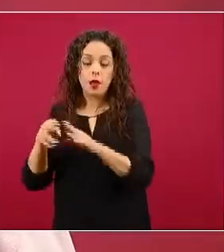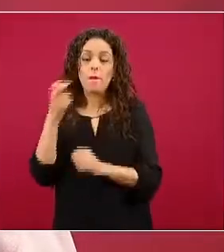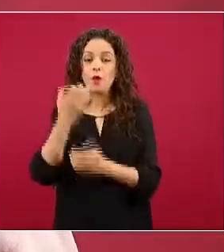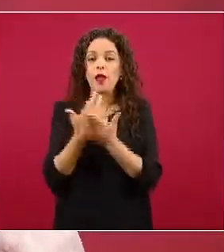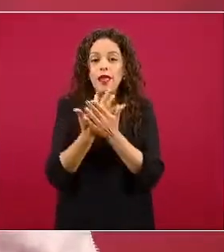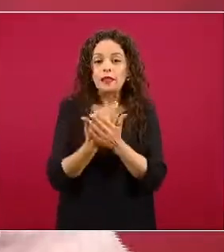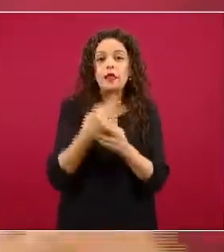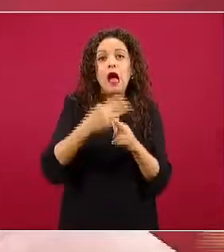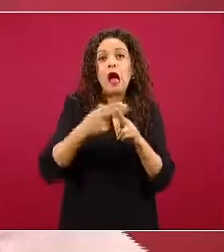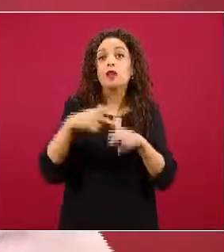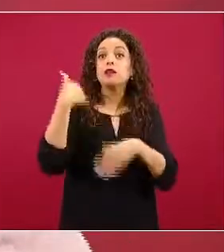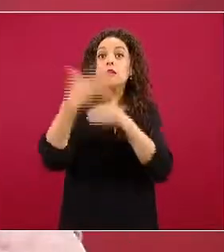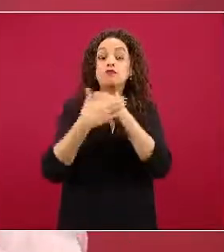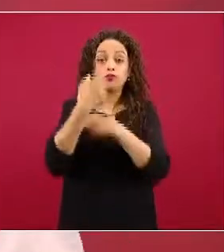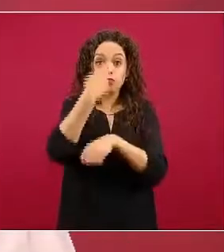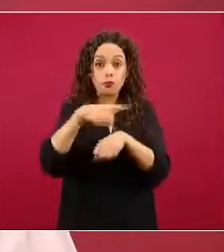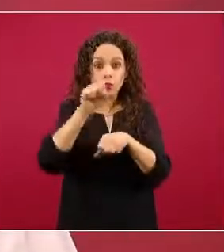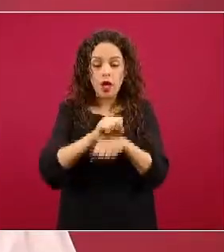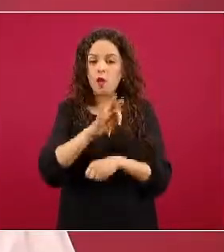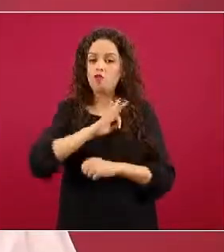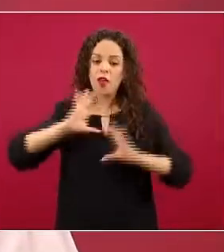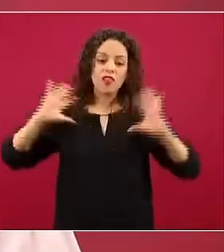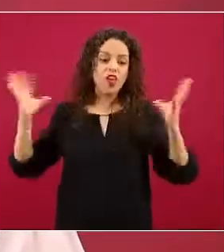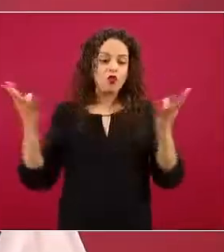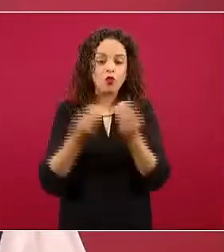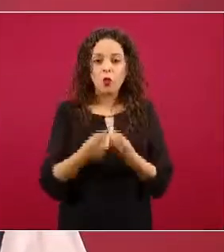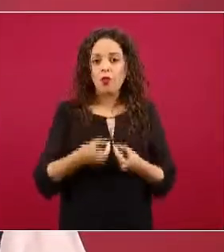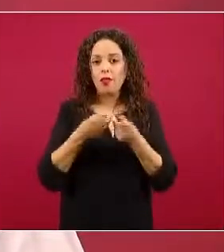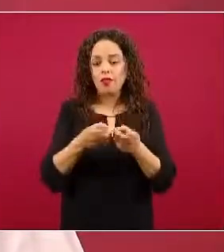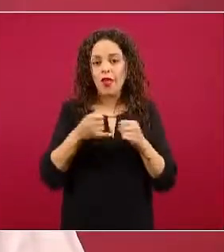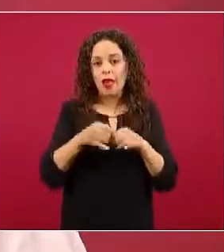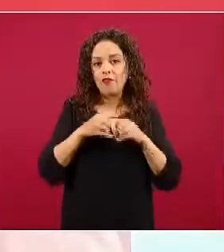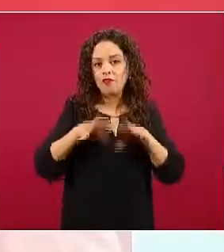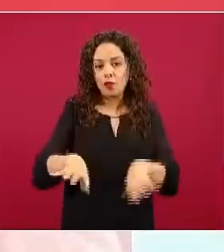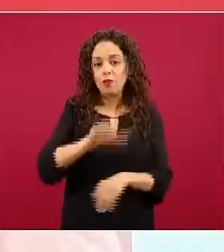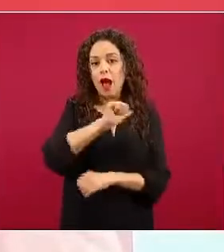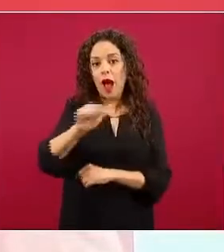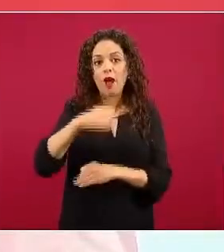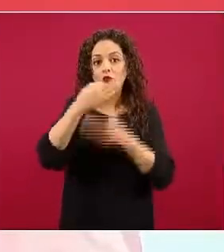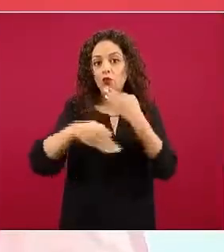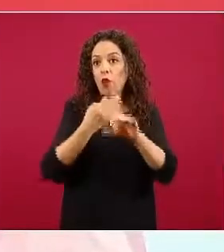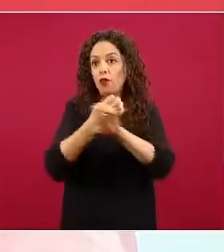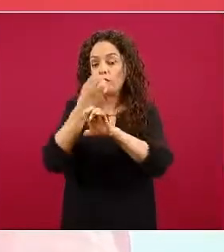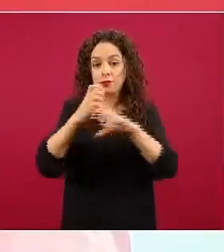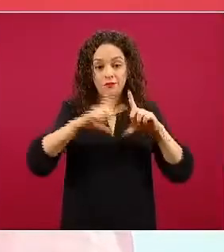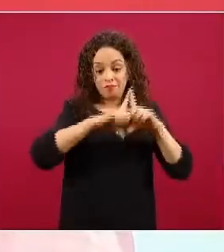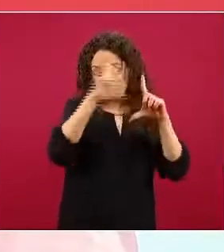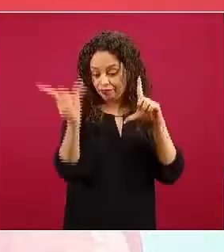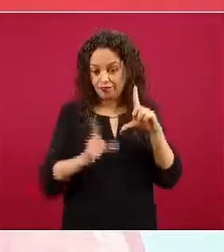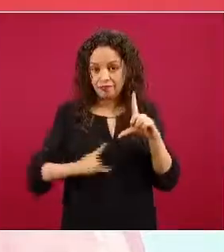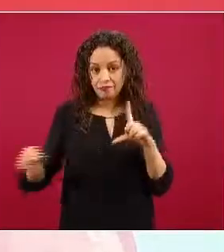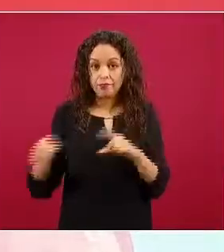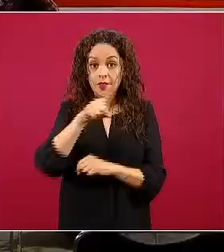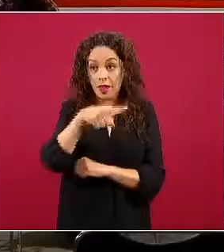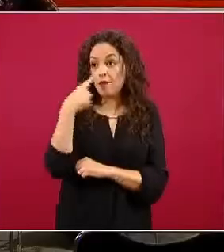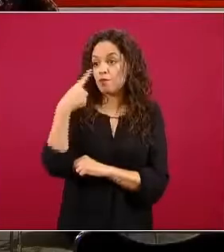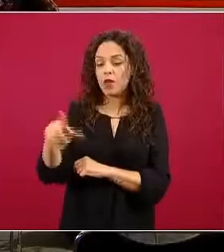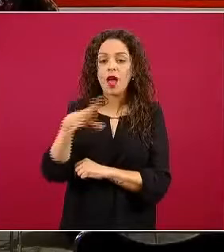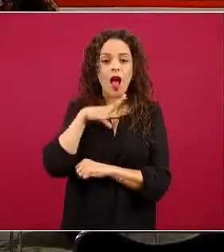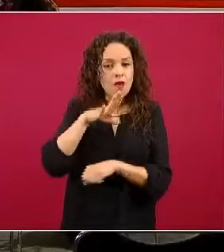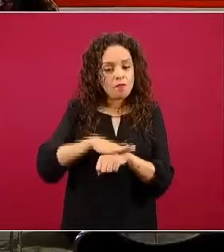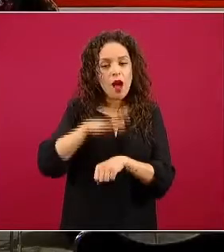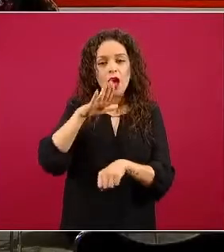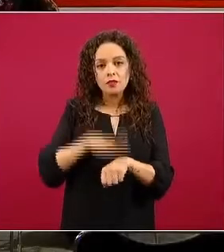siguiente semana podamos brindar información completa de todo el país, y van a ver cómo hay muchísima más actividad casa por